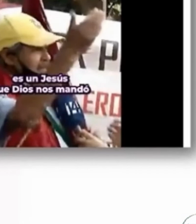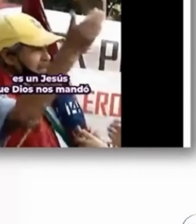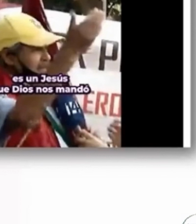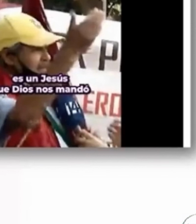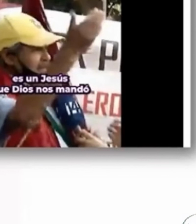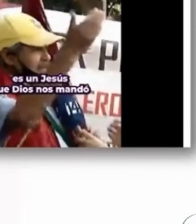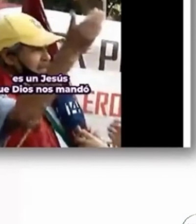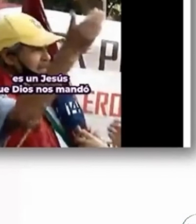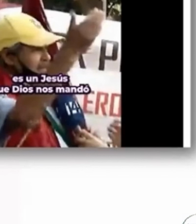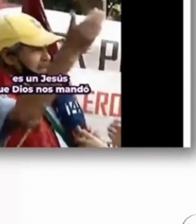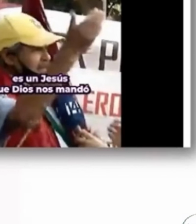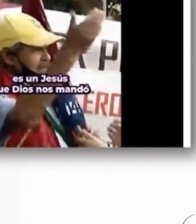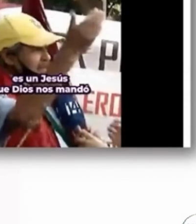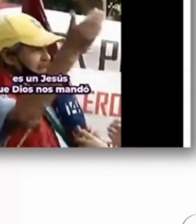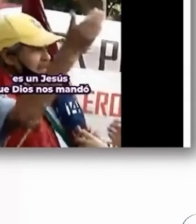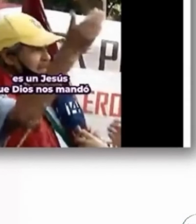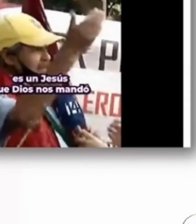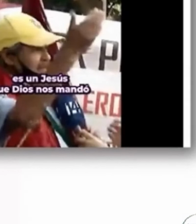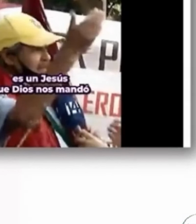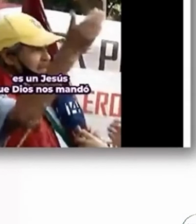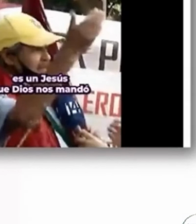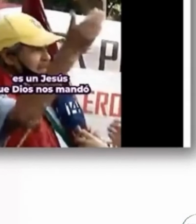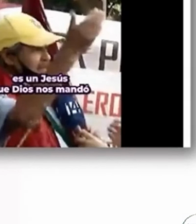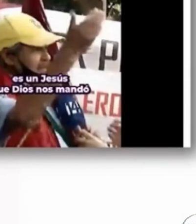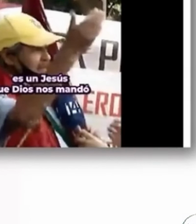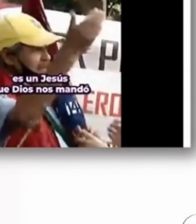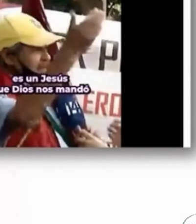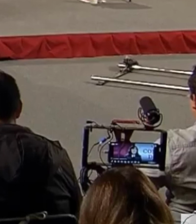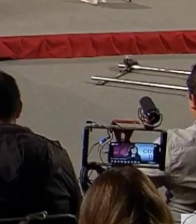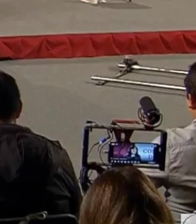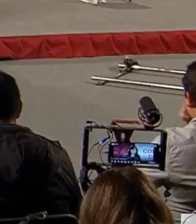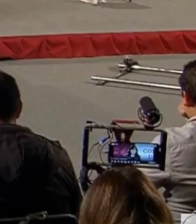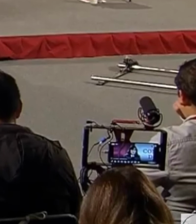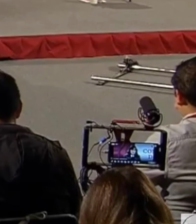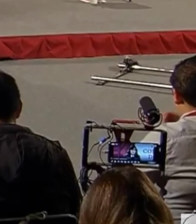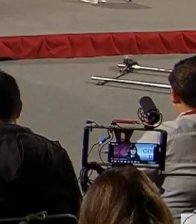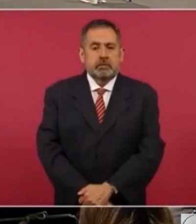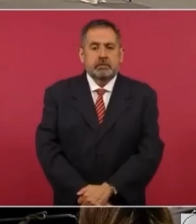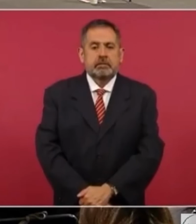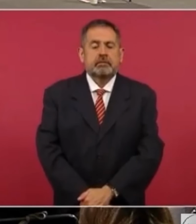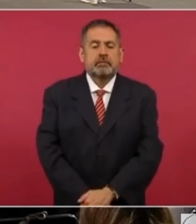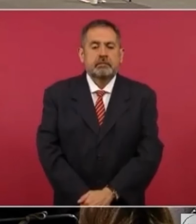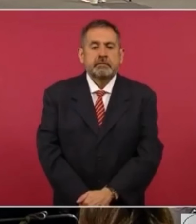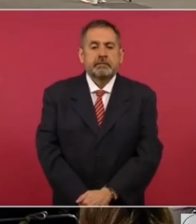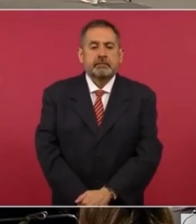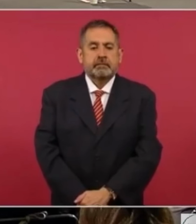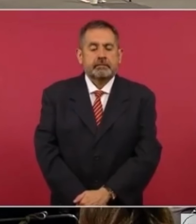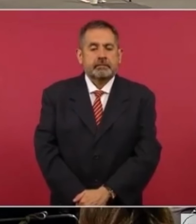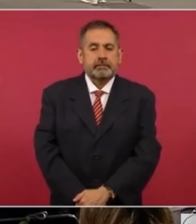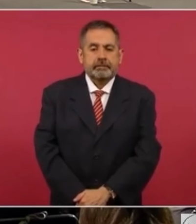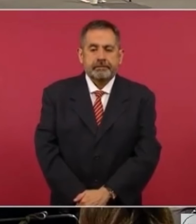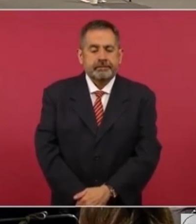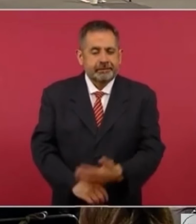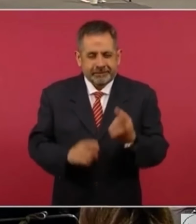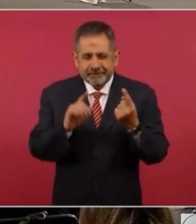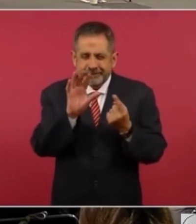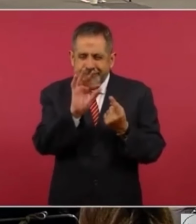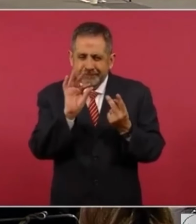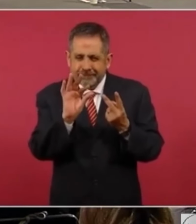de comentarios racistas, clasistas y denigratorios. Aquí reunimos